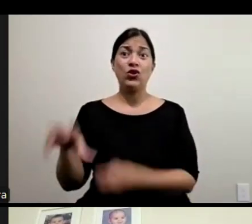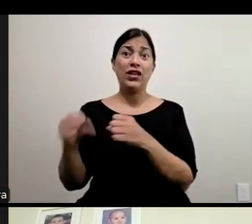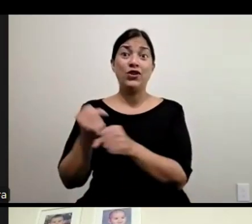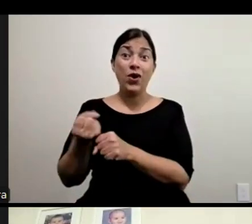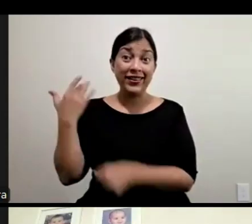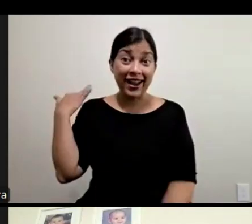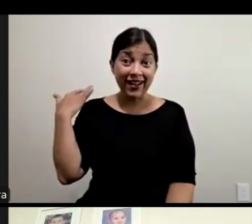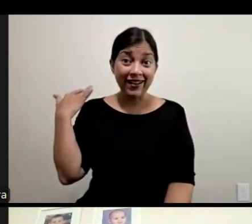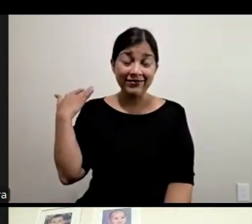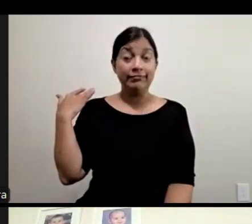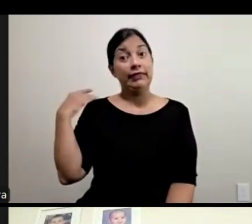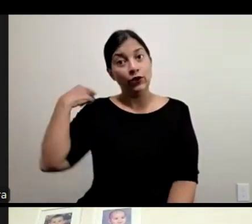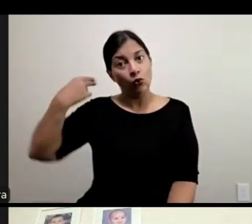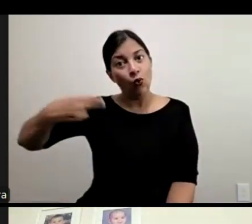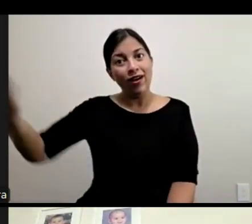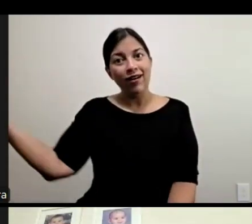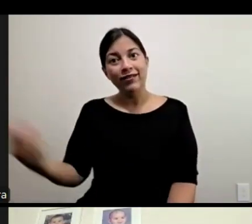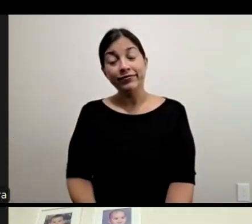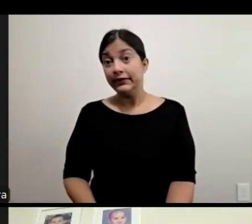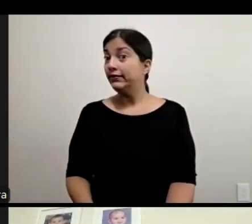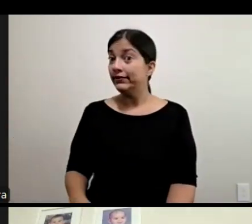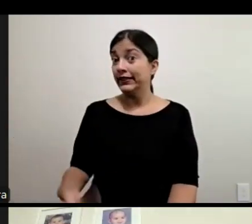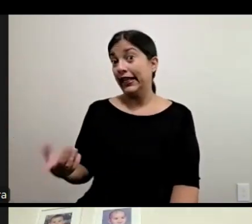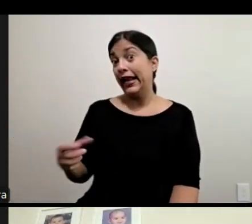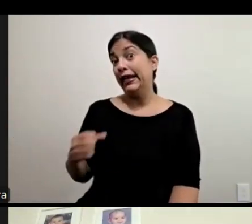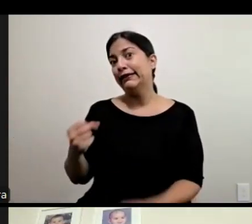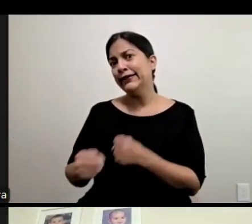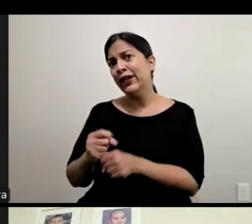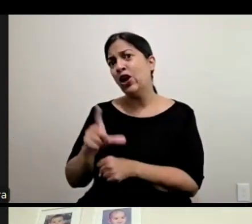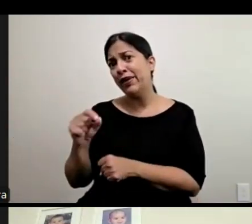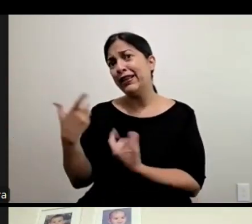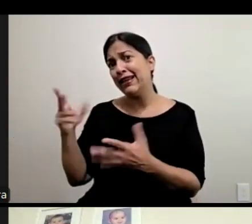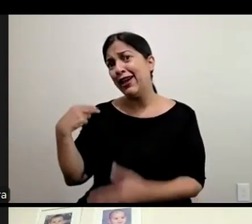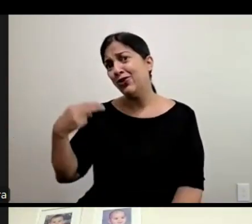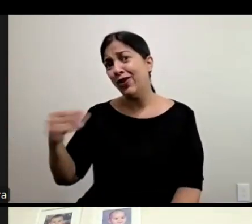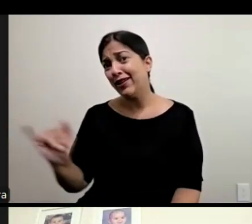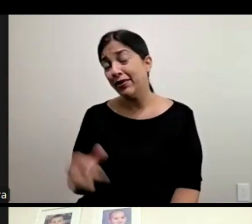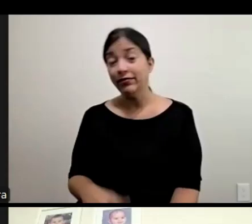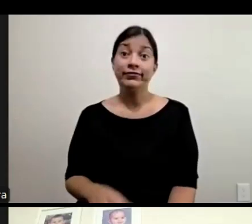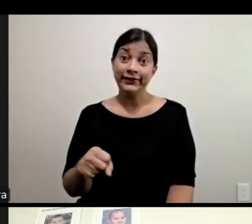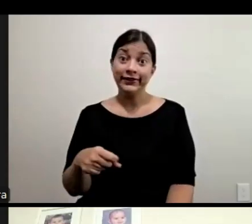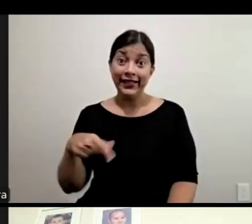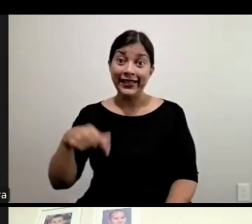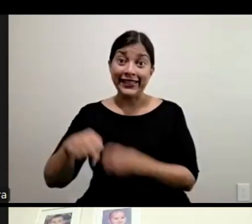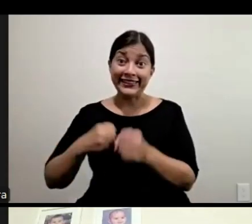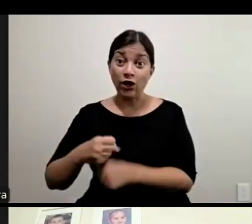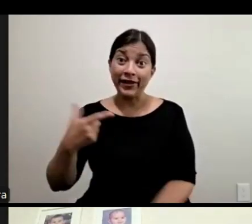histórico, ¿no? Pero es que ya hasta el siglo XX es historia. Siglo XX, exactamente, estamos en el siglo XXI.